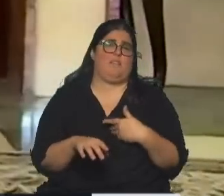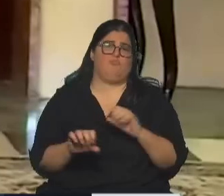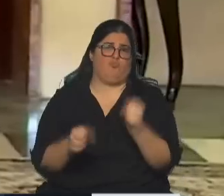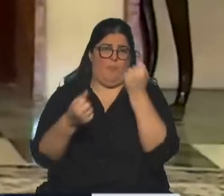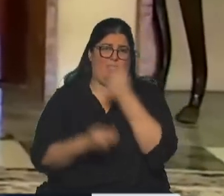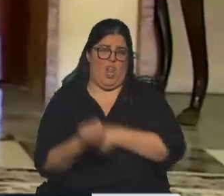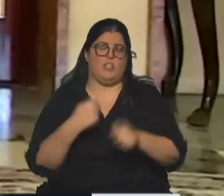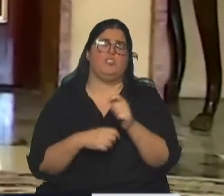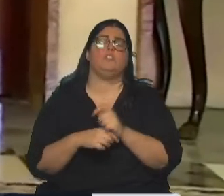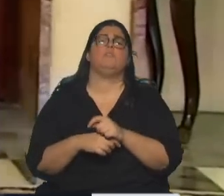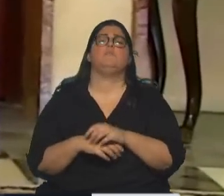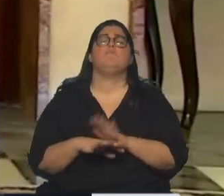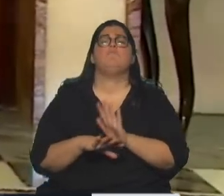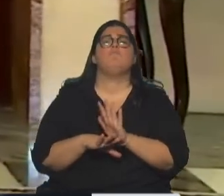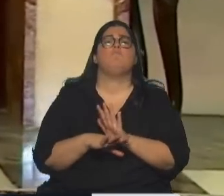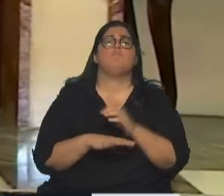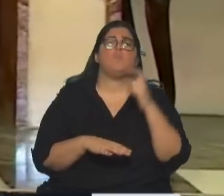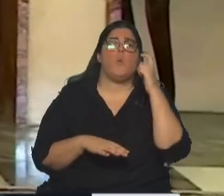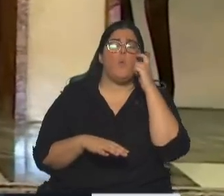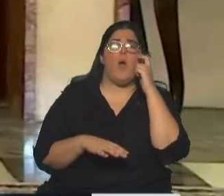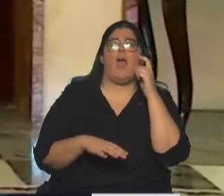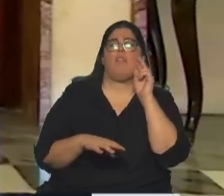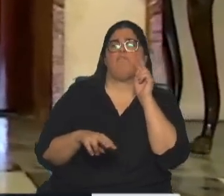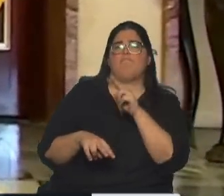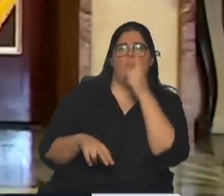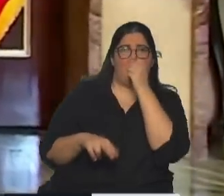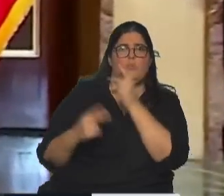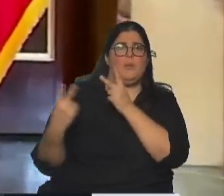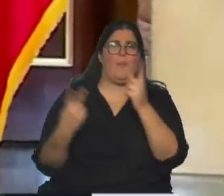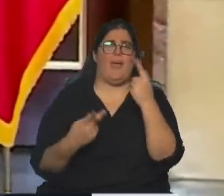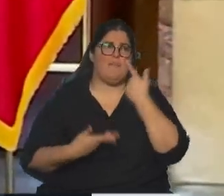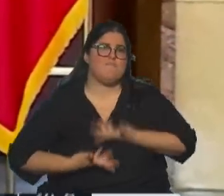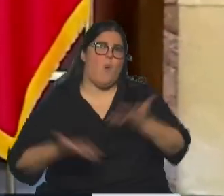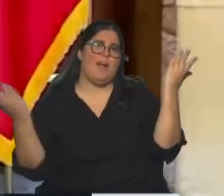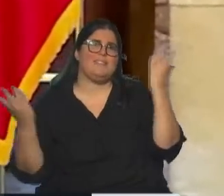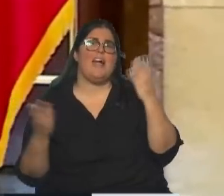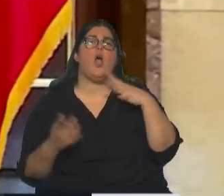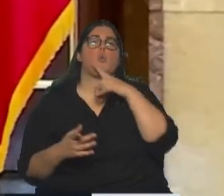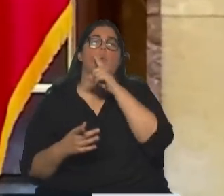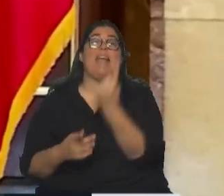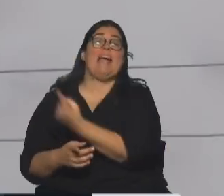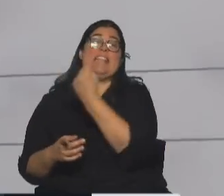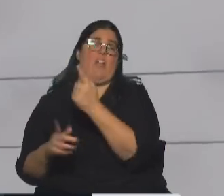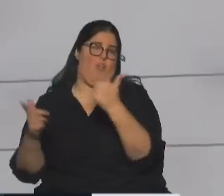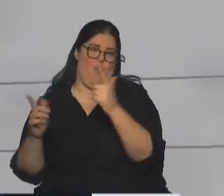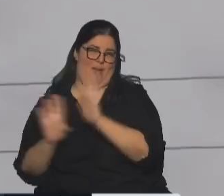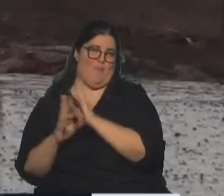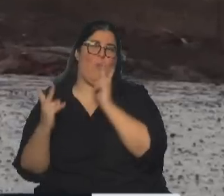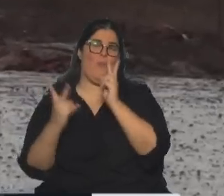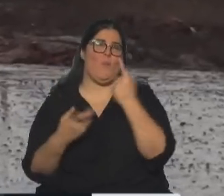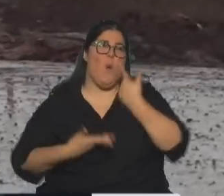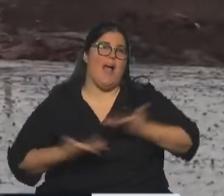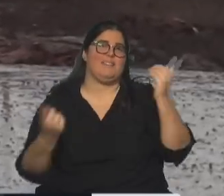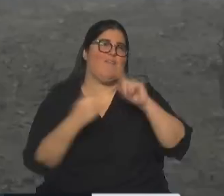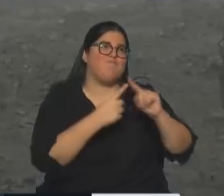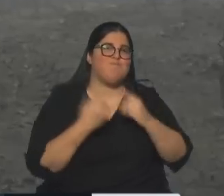para Putin, ir a Medio Oriente es parte del esfuerzo por demostrar que Rusia no está aislada, a pesar de la invasión a Ucrania y